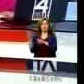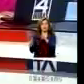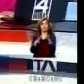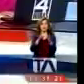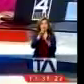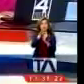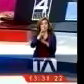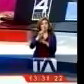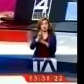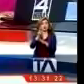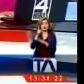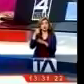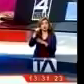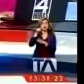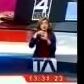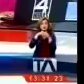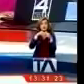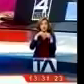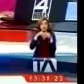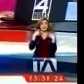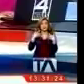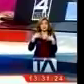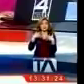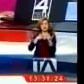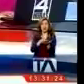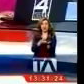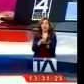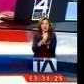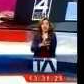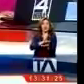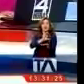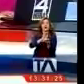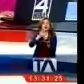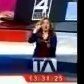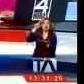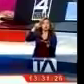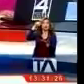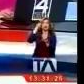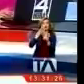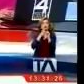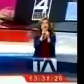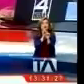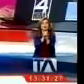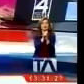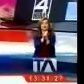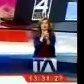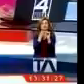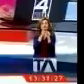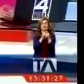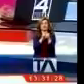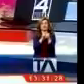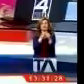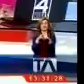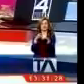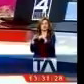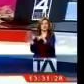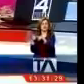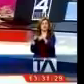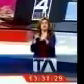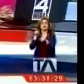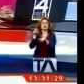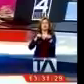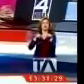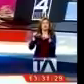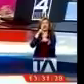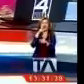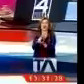20.2 millones de dólares le costará al gobierno remediar los problemas de ingeniería existentes en planta de gas de Bajo Alto en la provincia del Oro. La